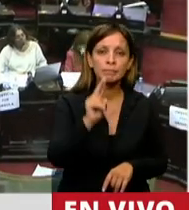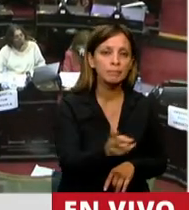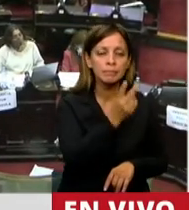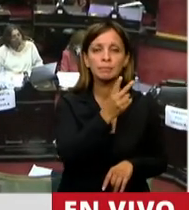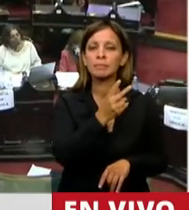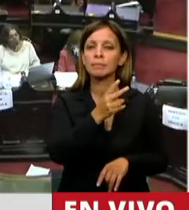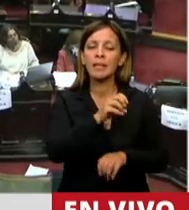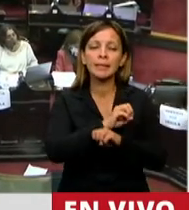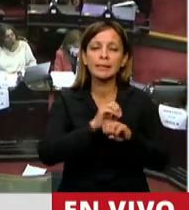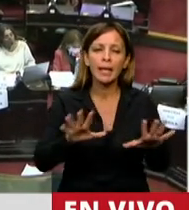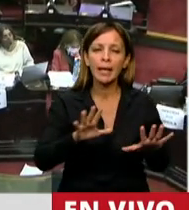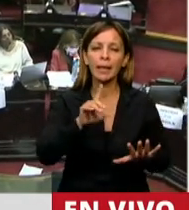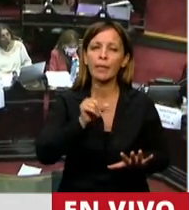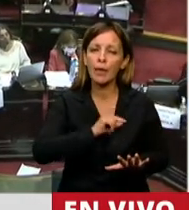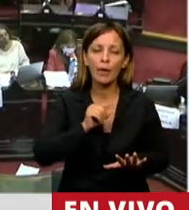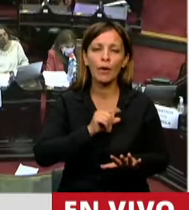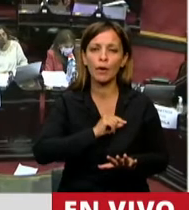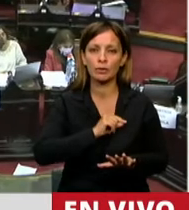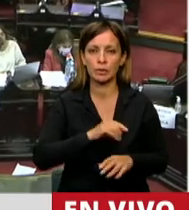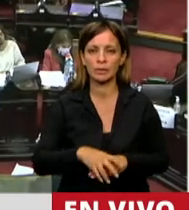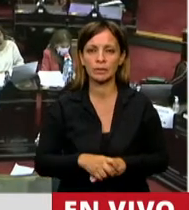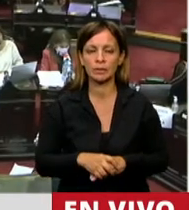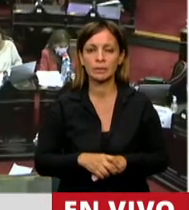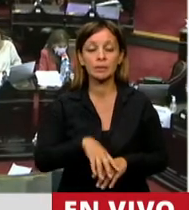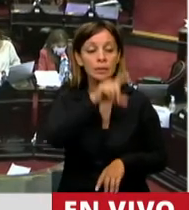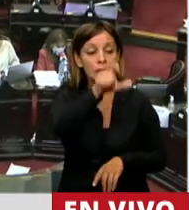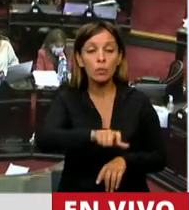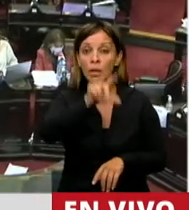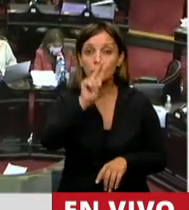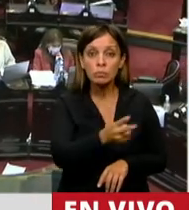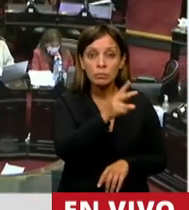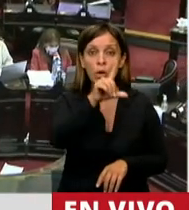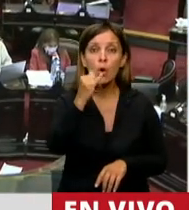nuestra historia reciente. Junto con Lucas se fueron